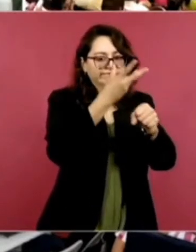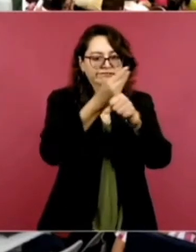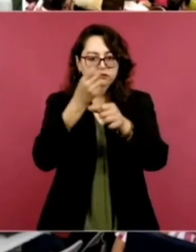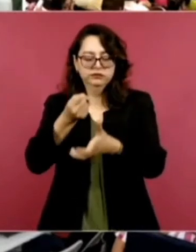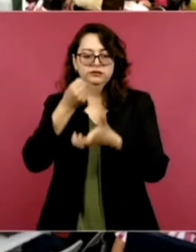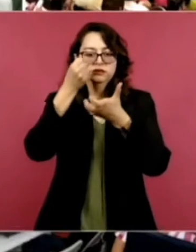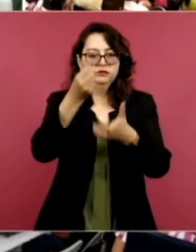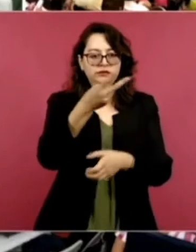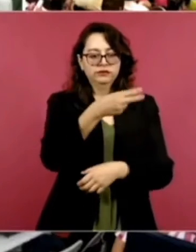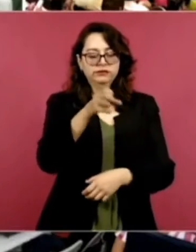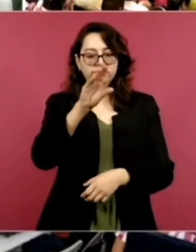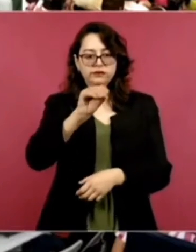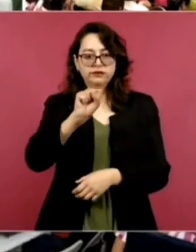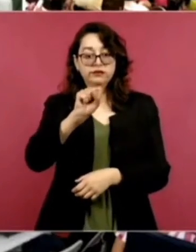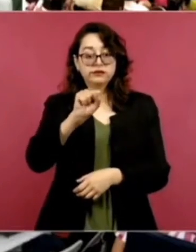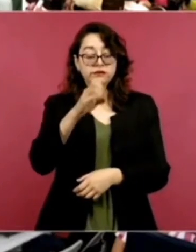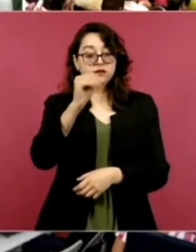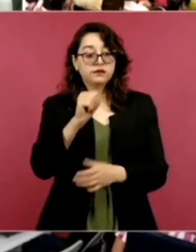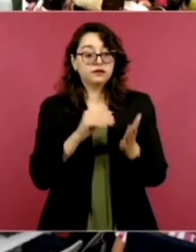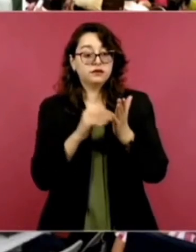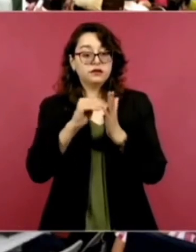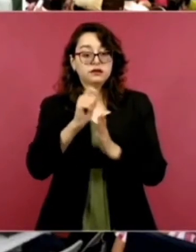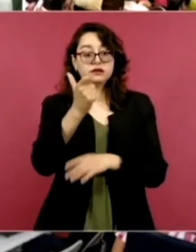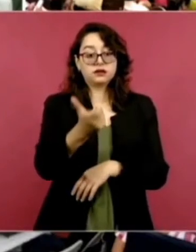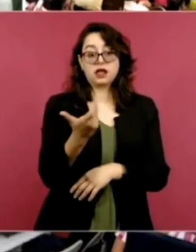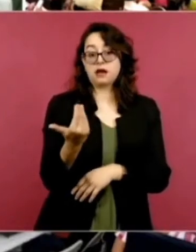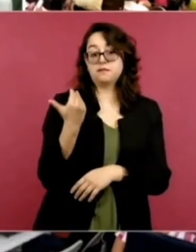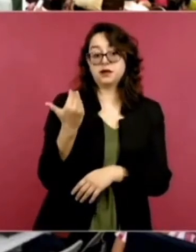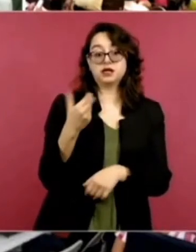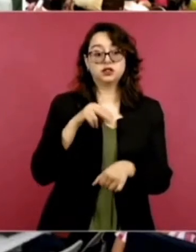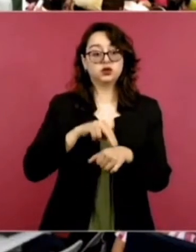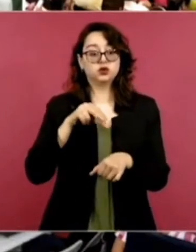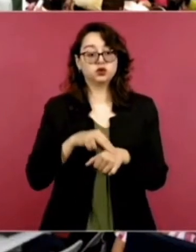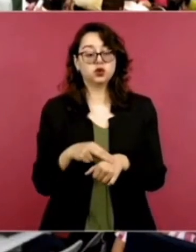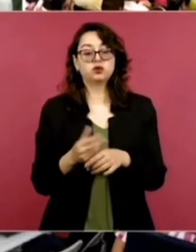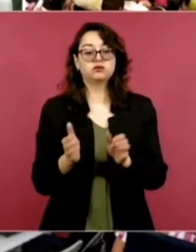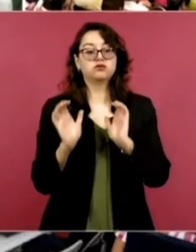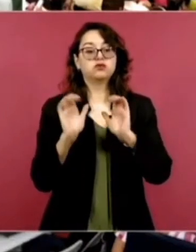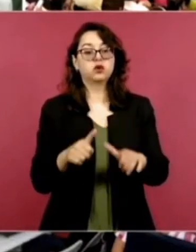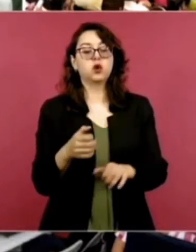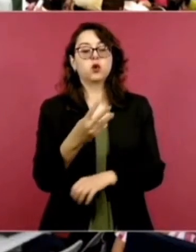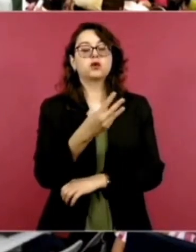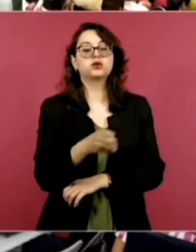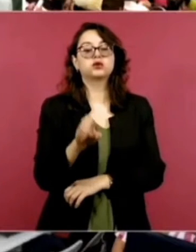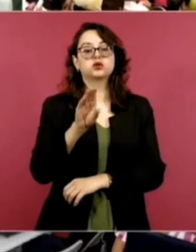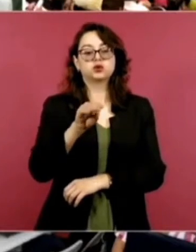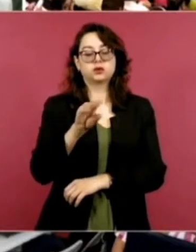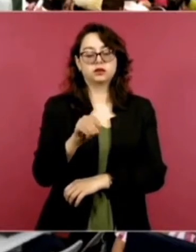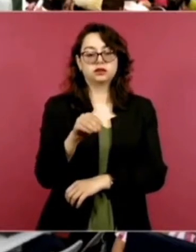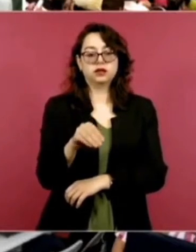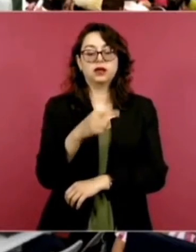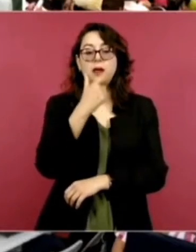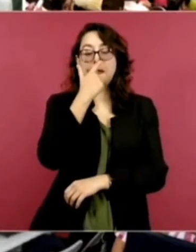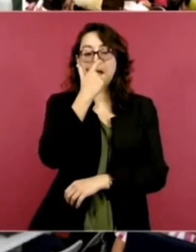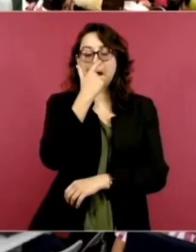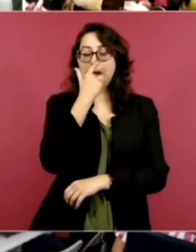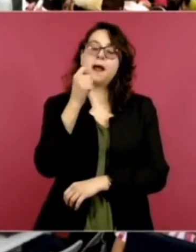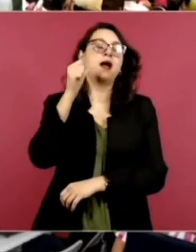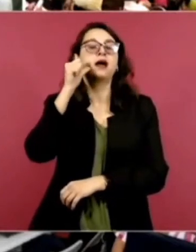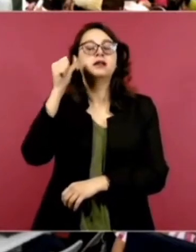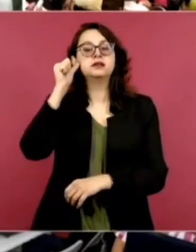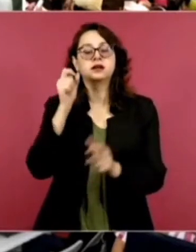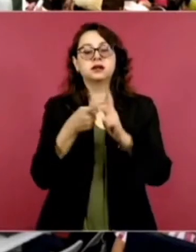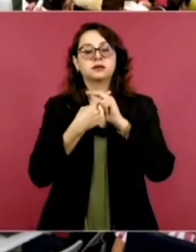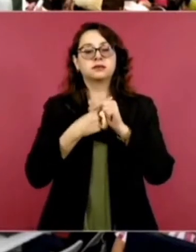han contratado 490 especialistas y acaba de iniciar el día de ayer, también en Chiapas, el proceso de recepción de la